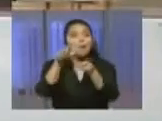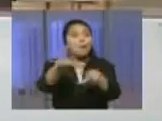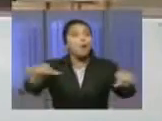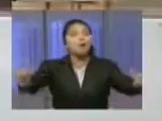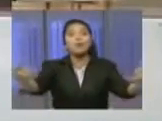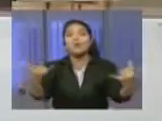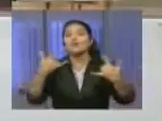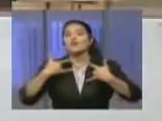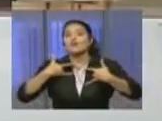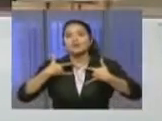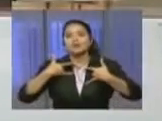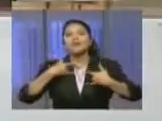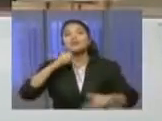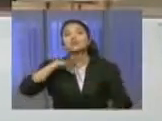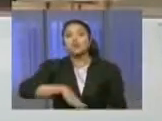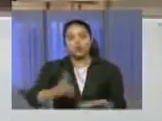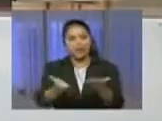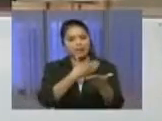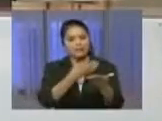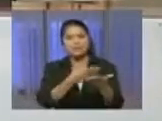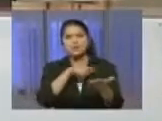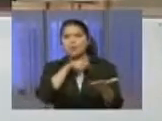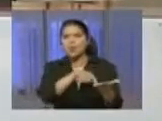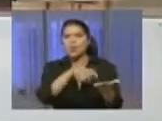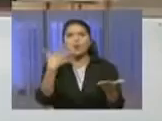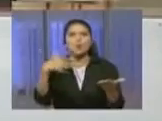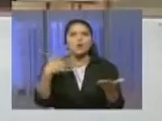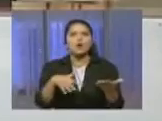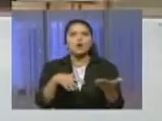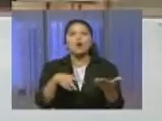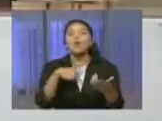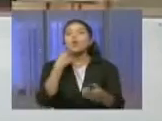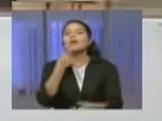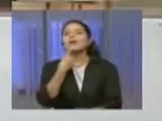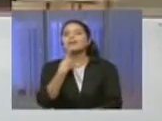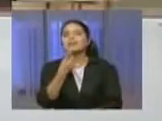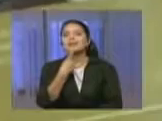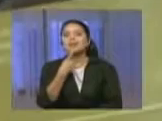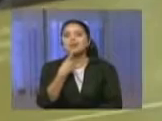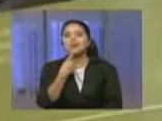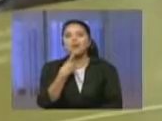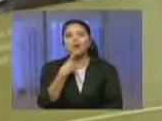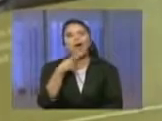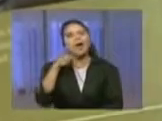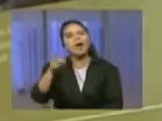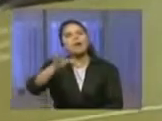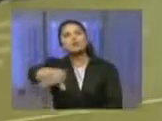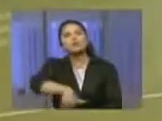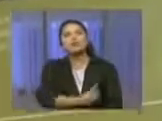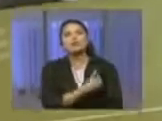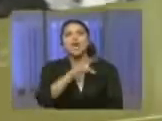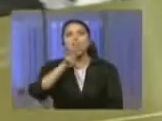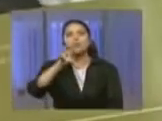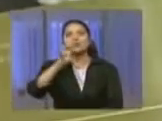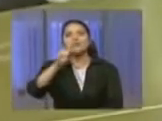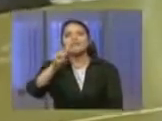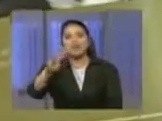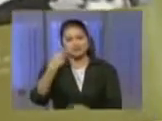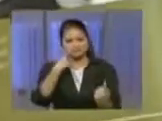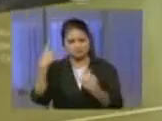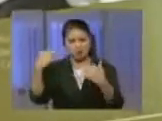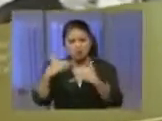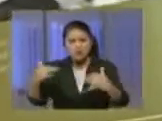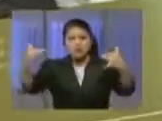este libro está maravilloso Aquí está el discurso de Fidel en el aula magna de la universidad central de Venezuela